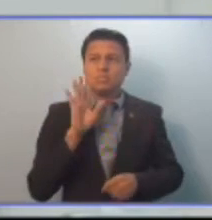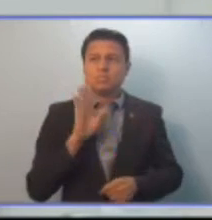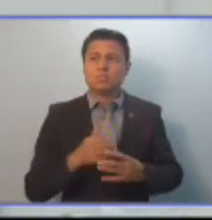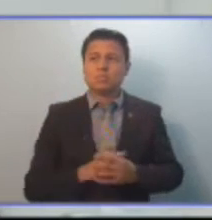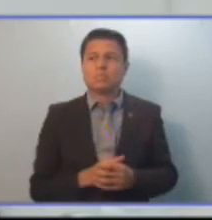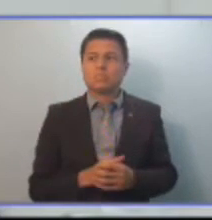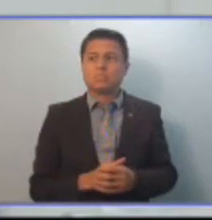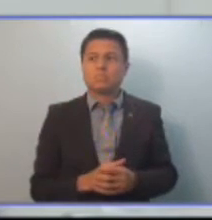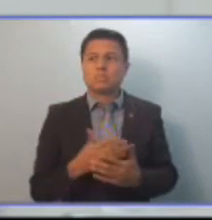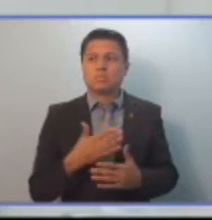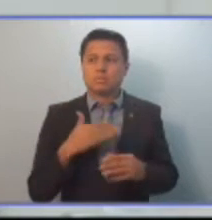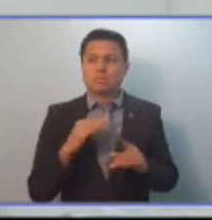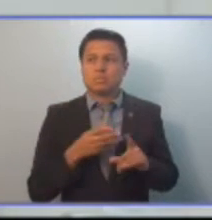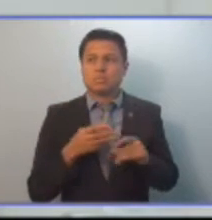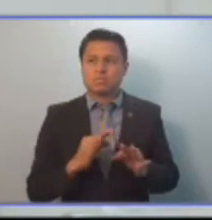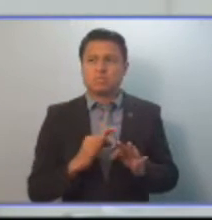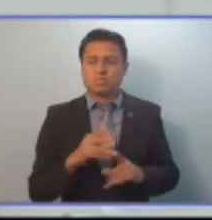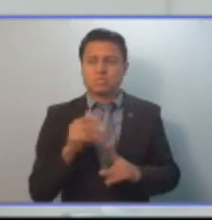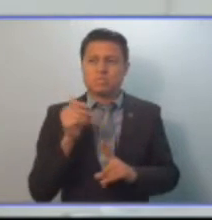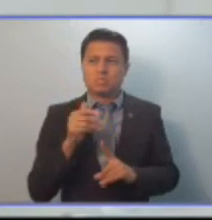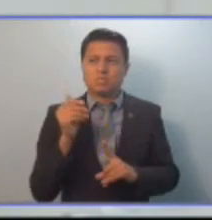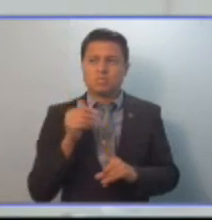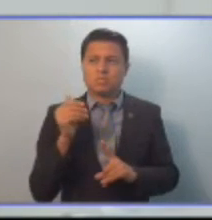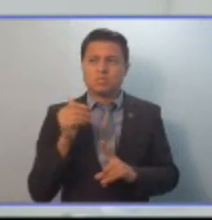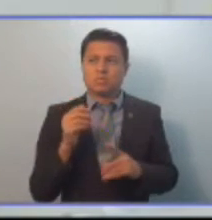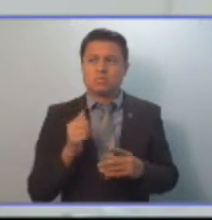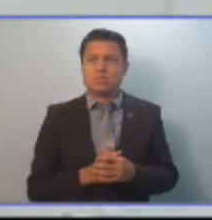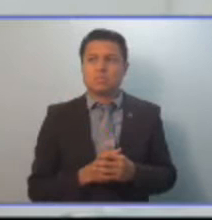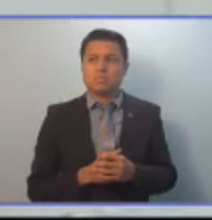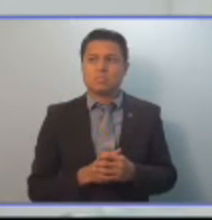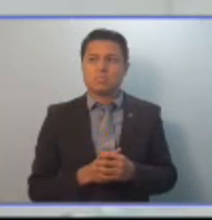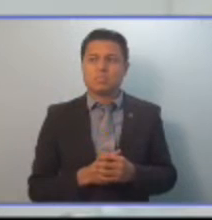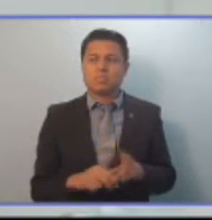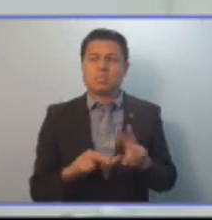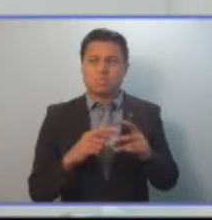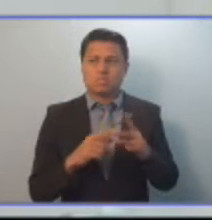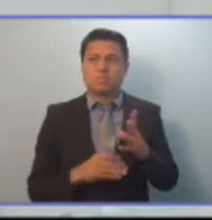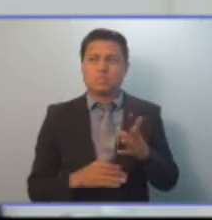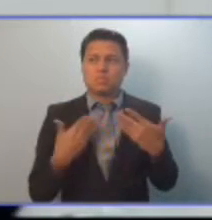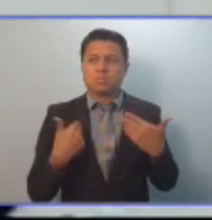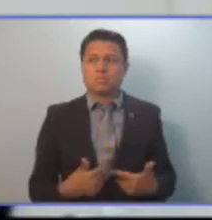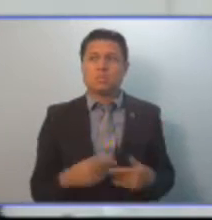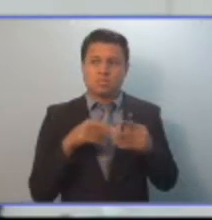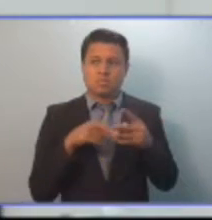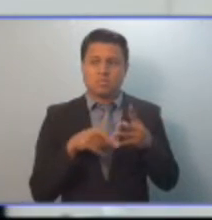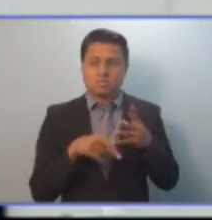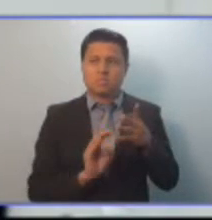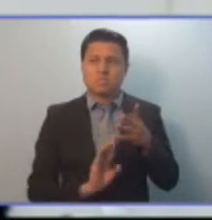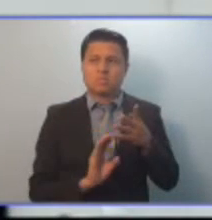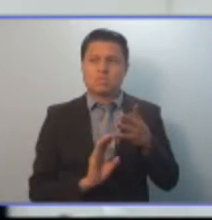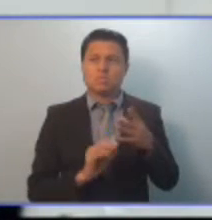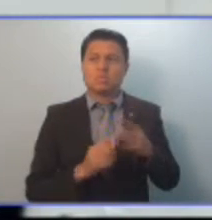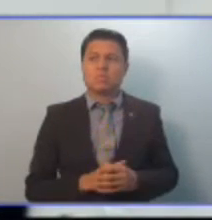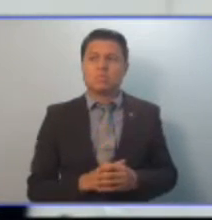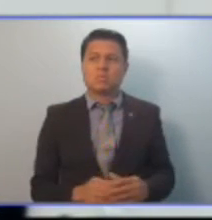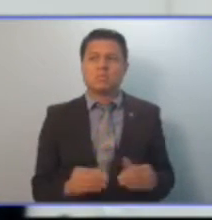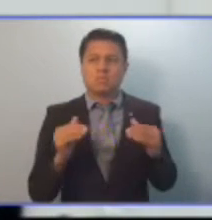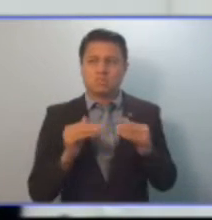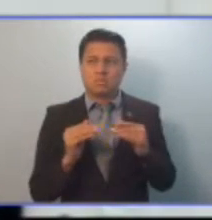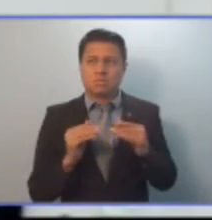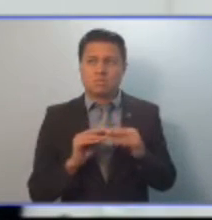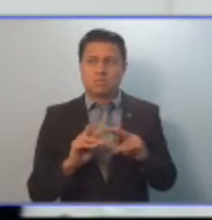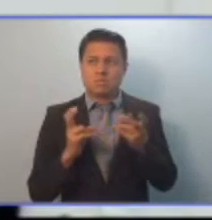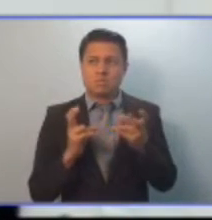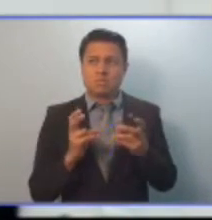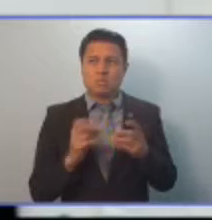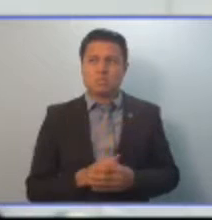tiene incidencia en mi formación con respecto al derecho constitucional y sobre todo en